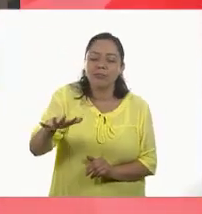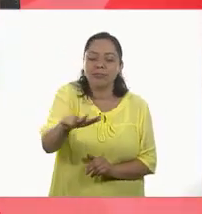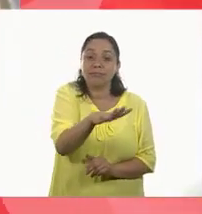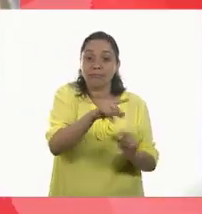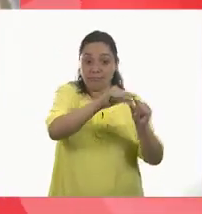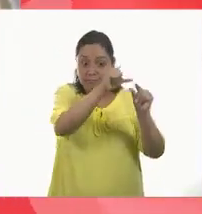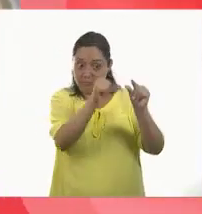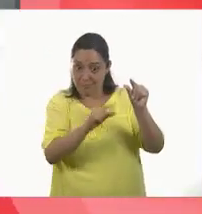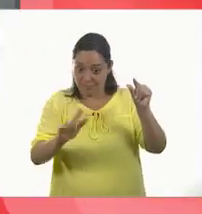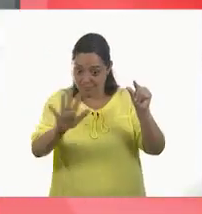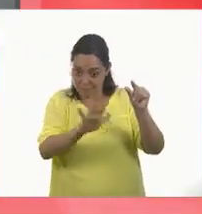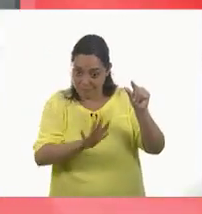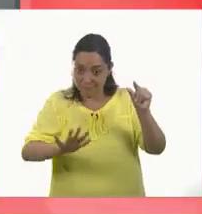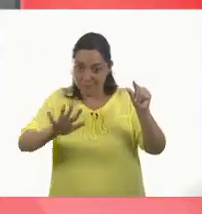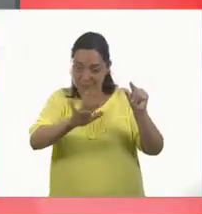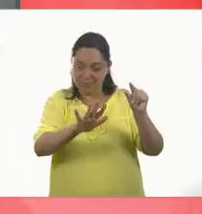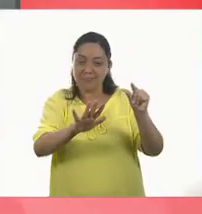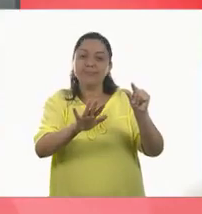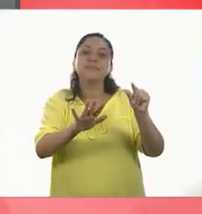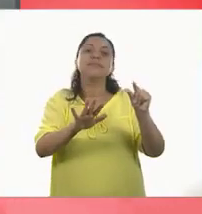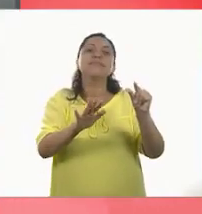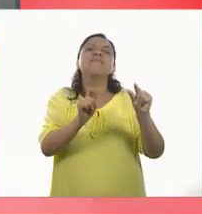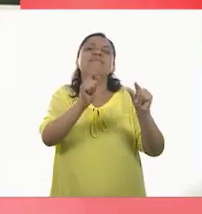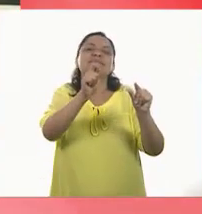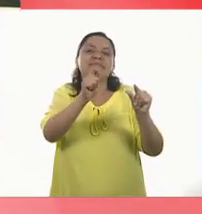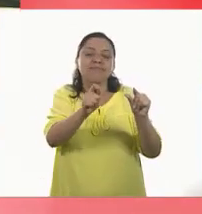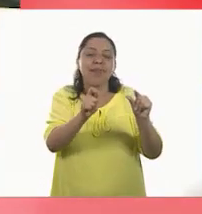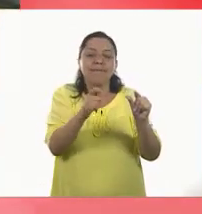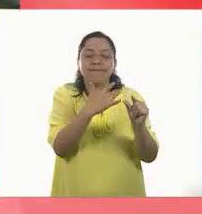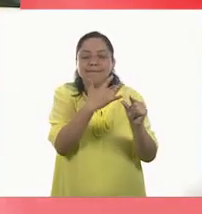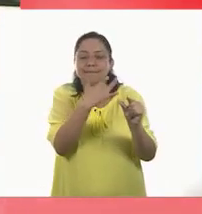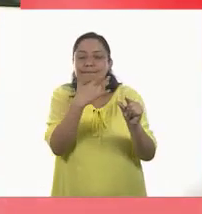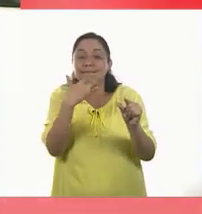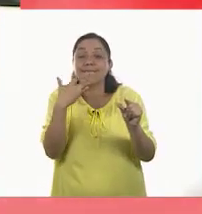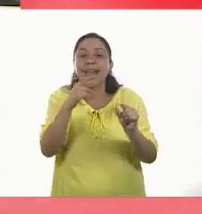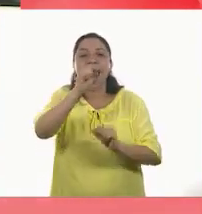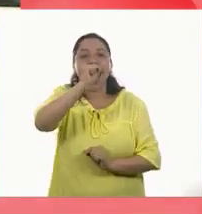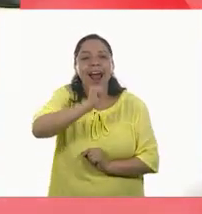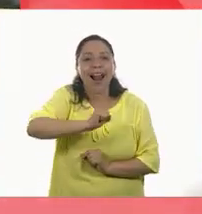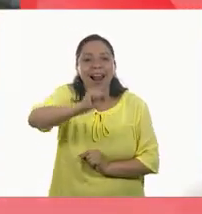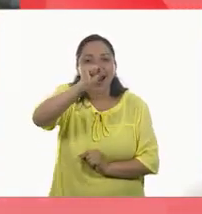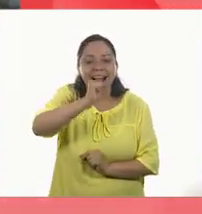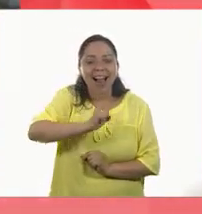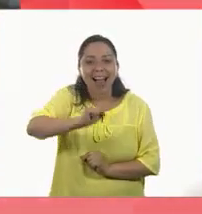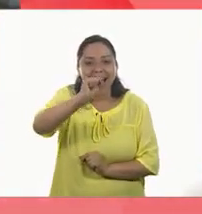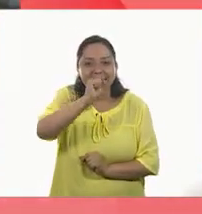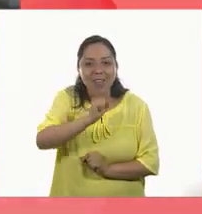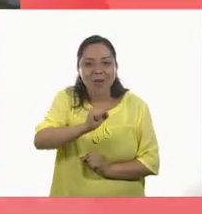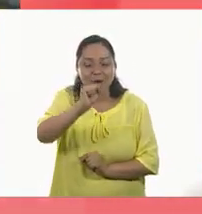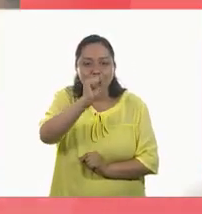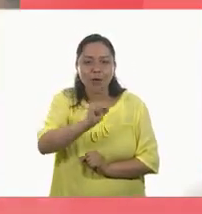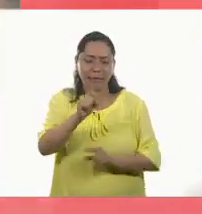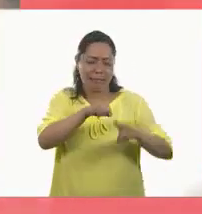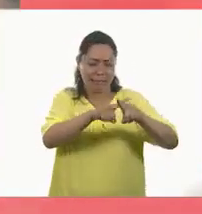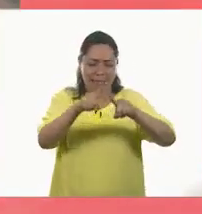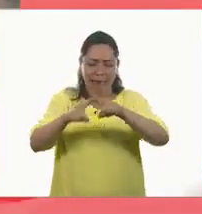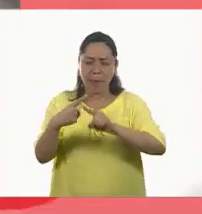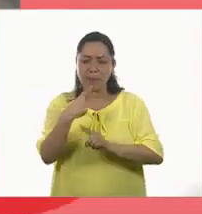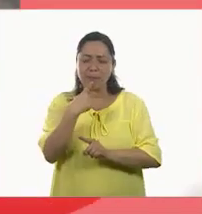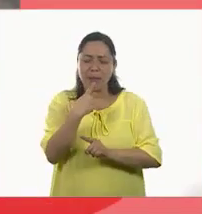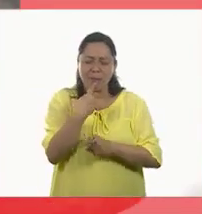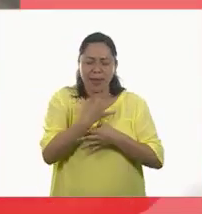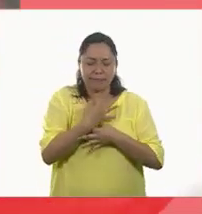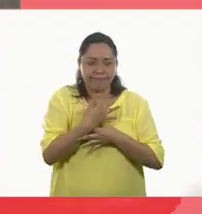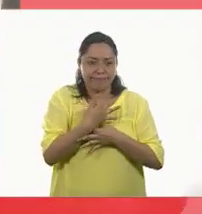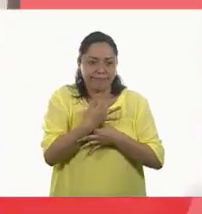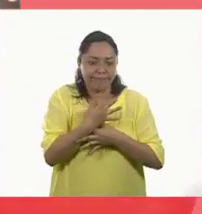mexicana, nada más refrescante que una delicia de los helados de la fuente, con sabores que enamoran y dan alegría